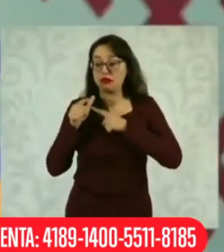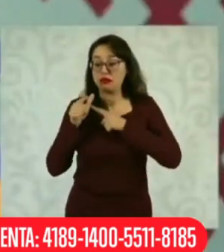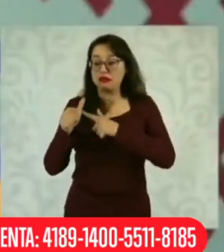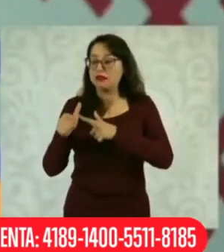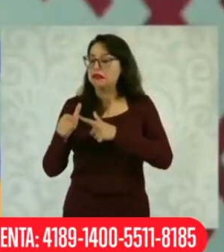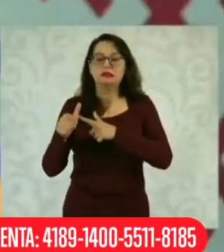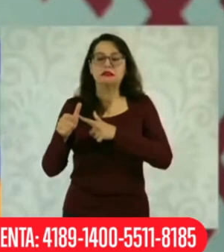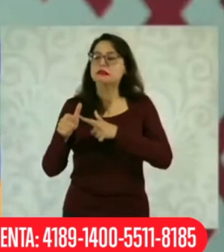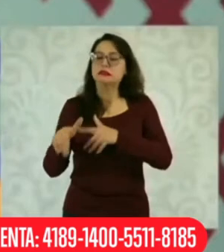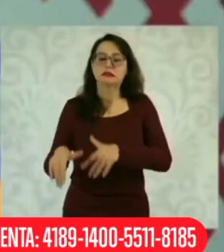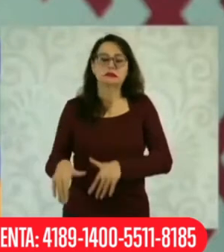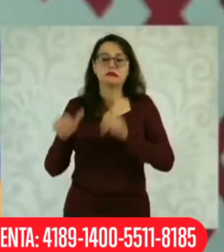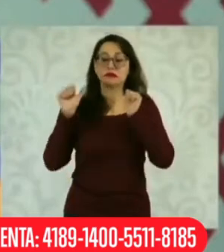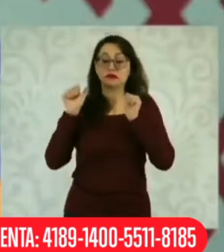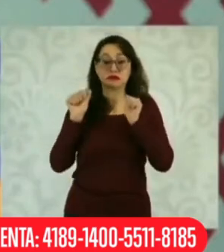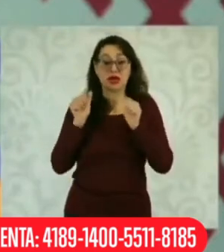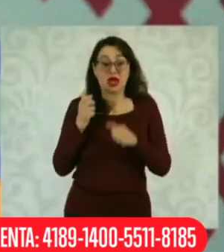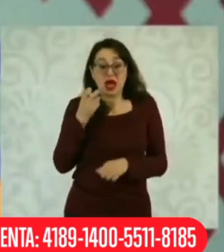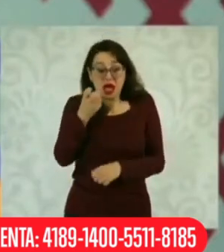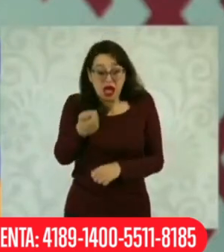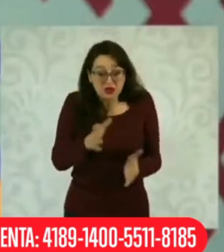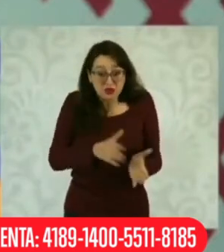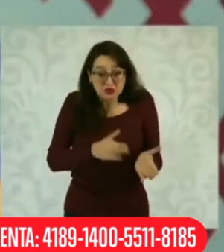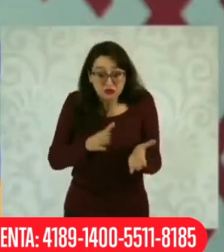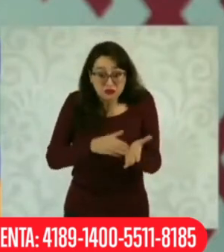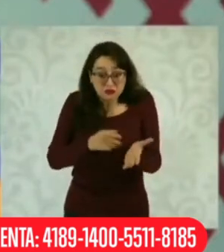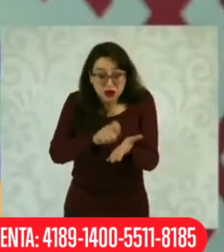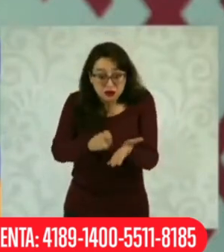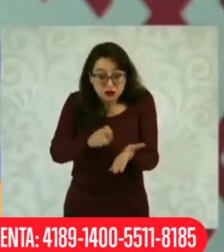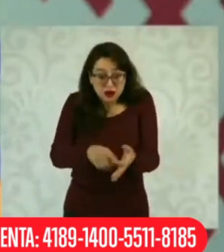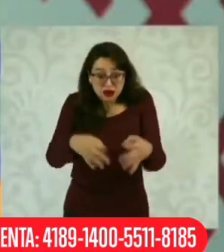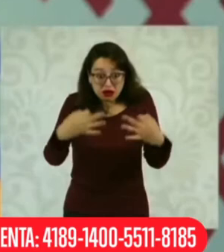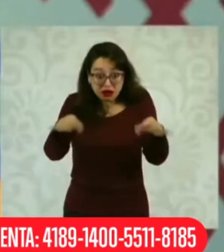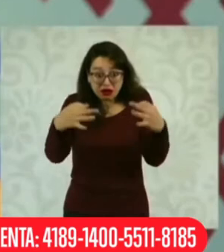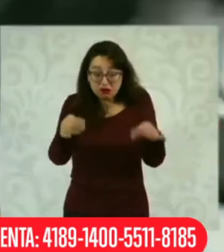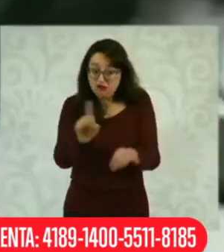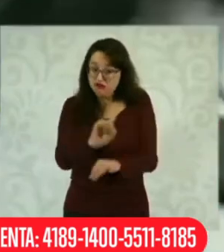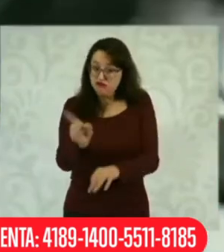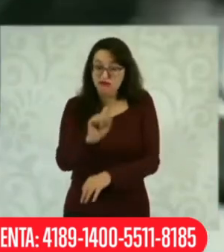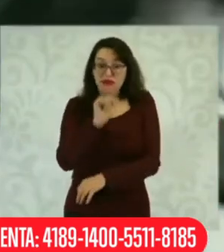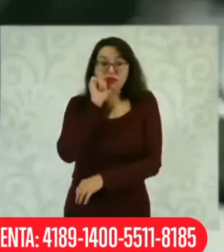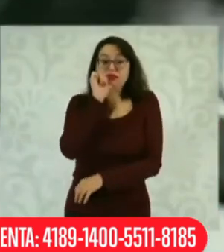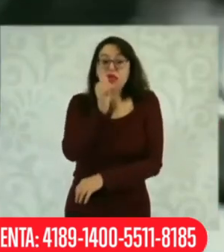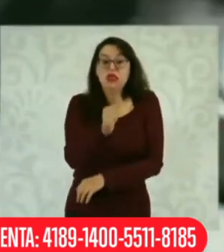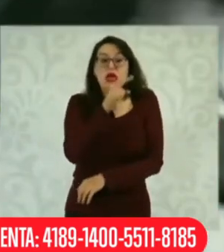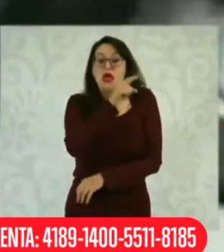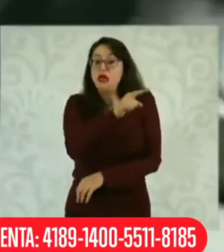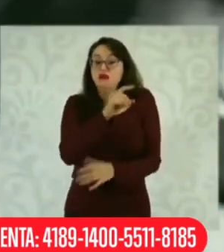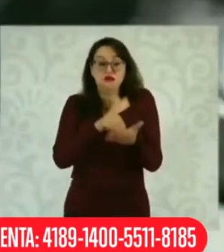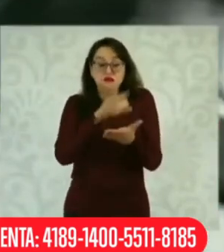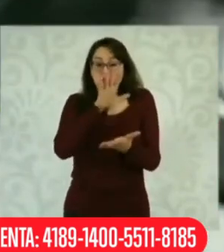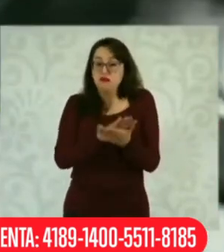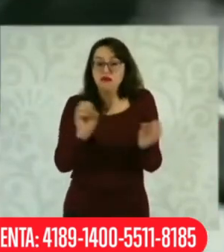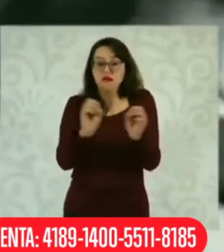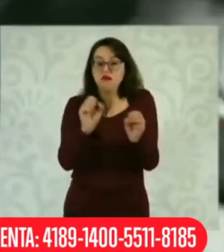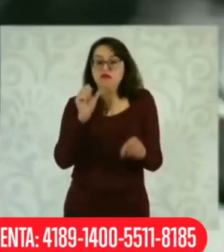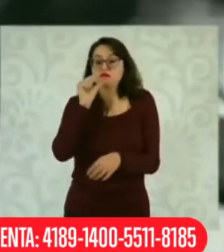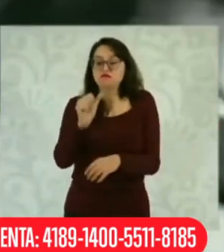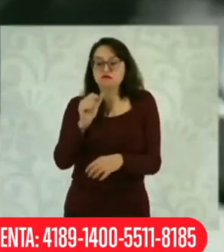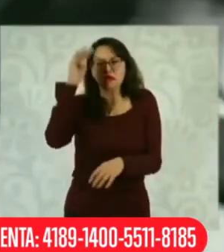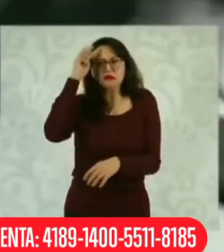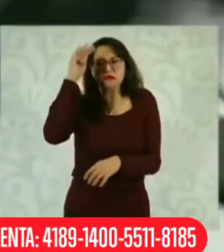en los documentos no existen todas esas consideraciones a las que usted se hace referencia, simplemente se desistió de la